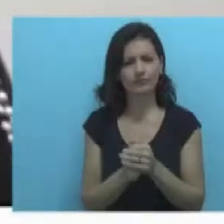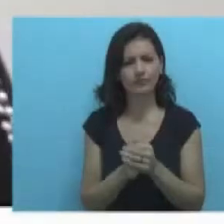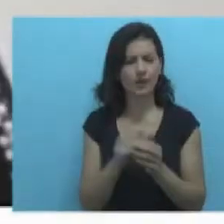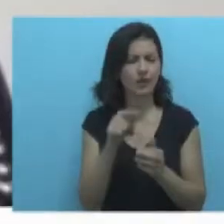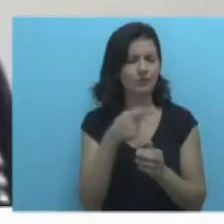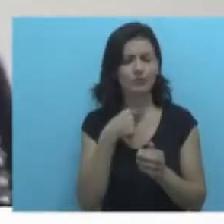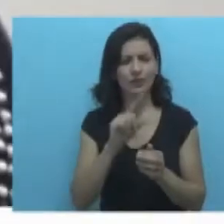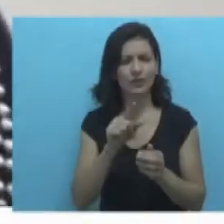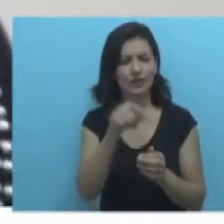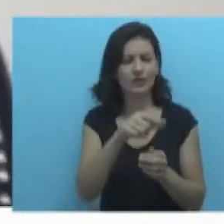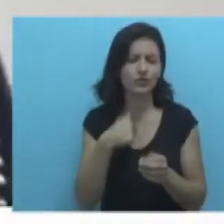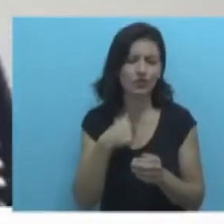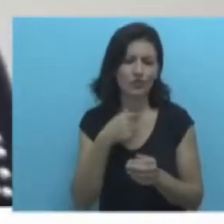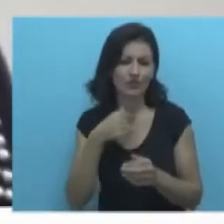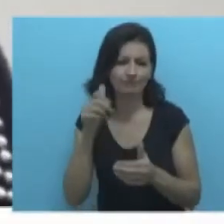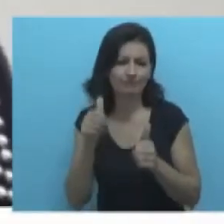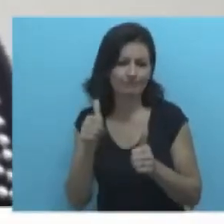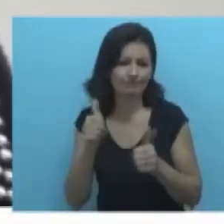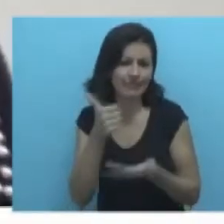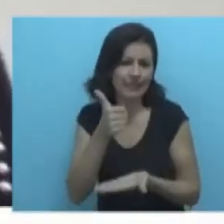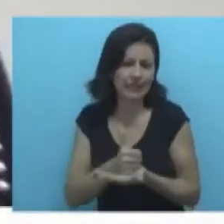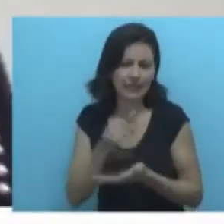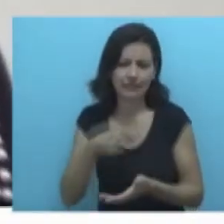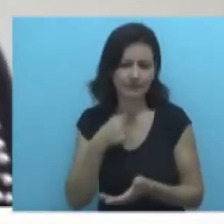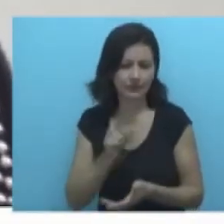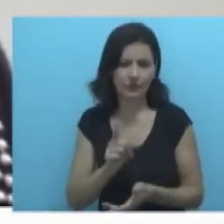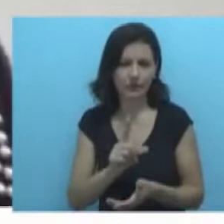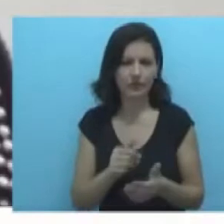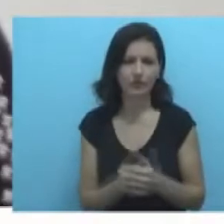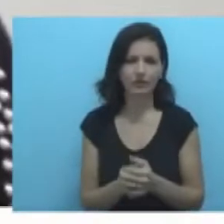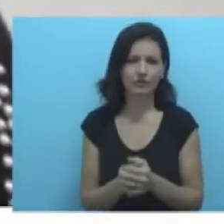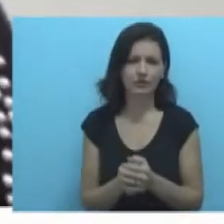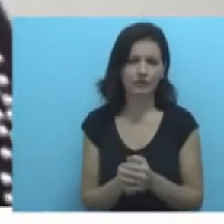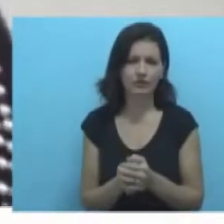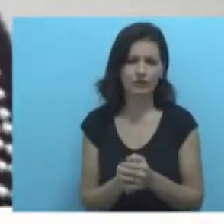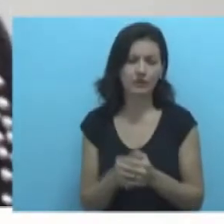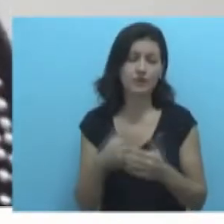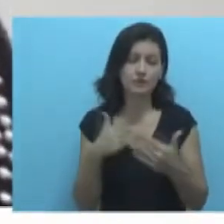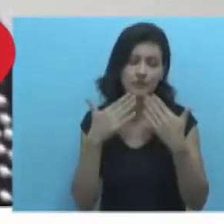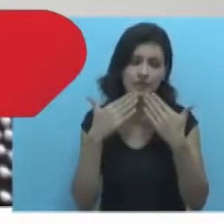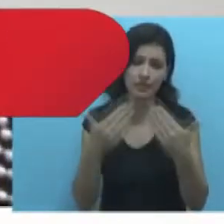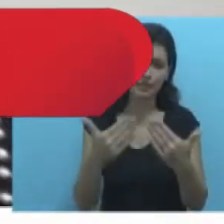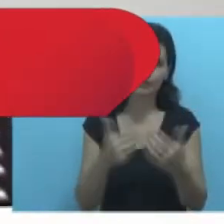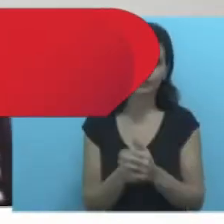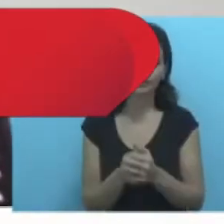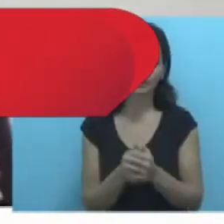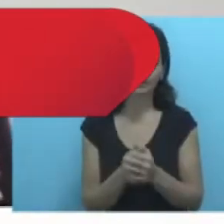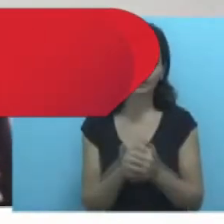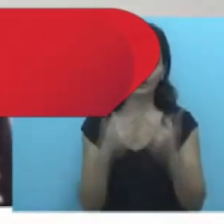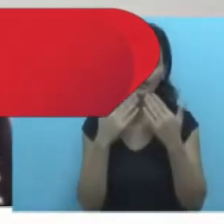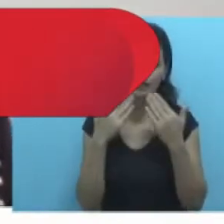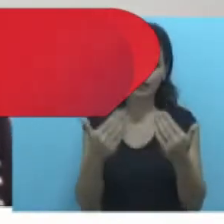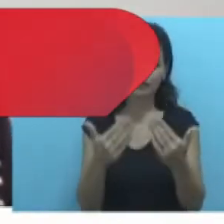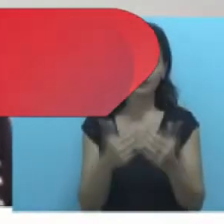ahí, ni yo quiero estar acá. De hecho, no será un homenaje, sino un agradecimiento. Un agradecimiento